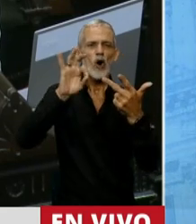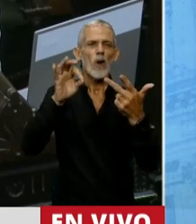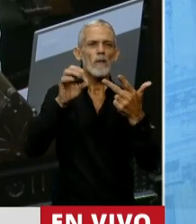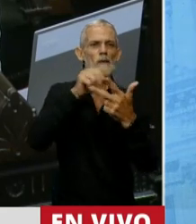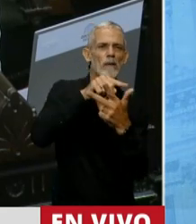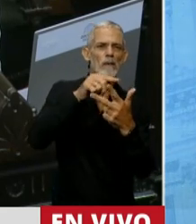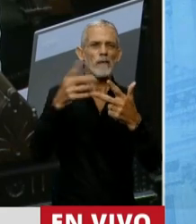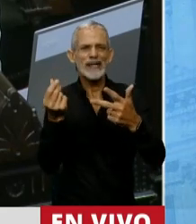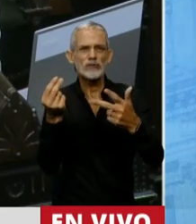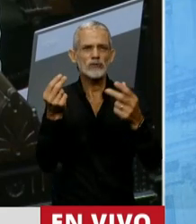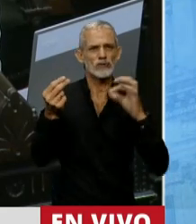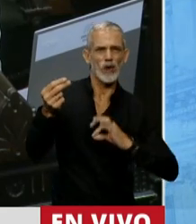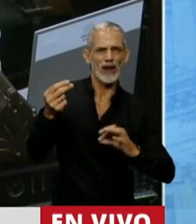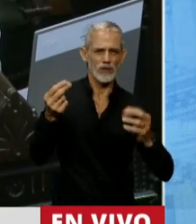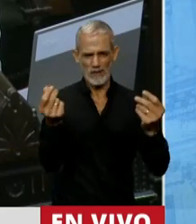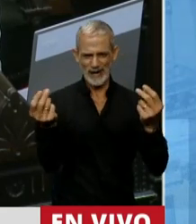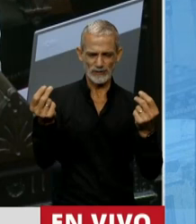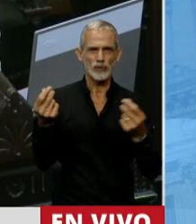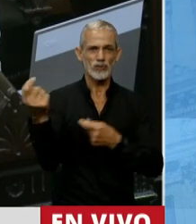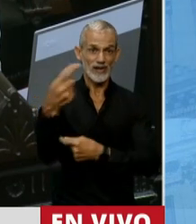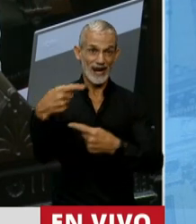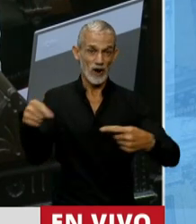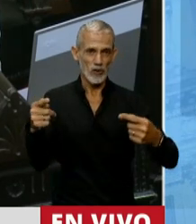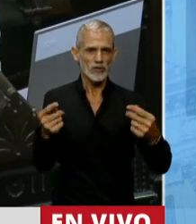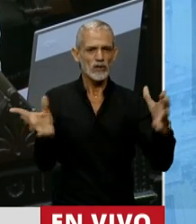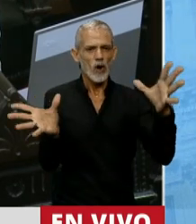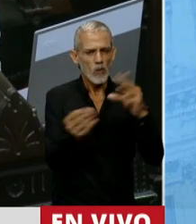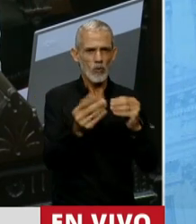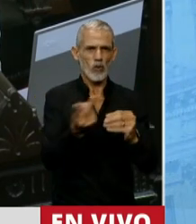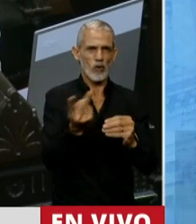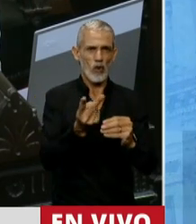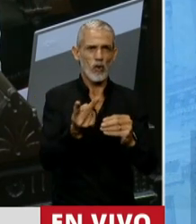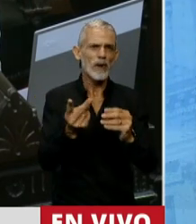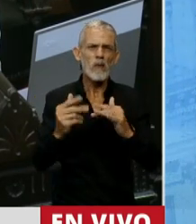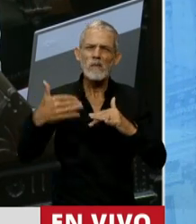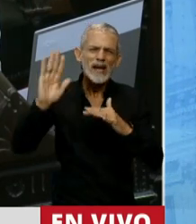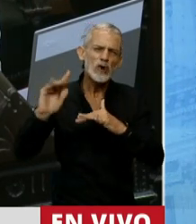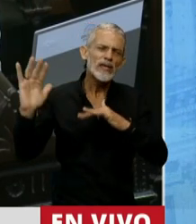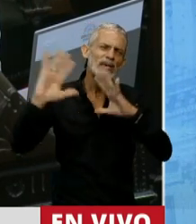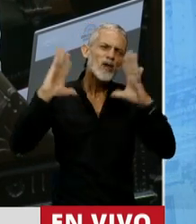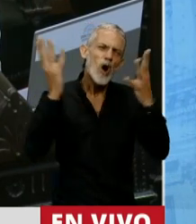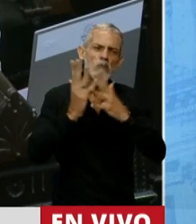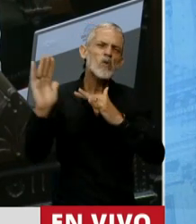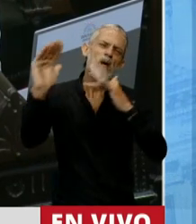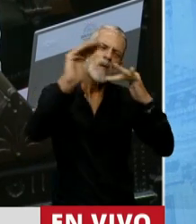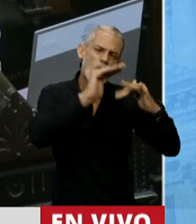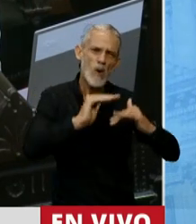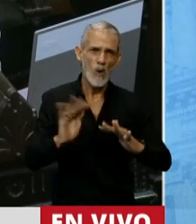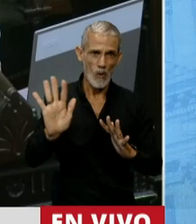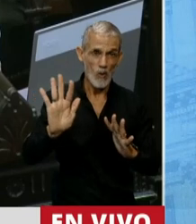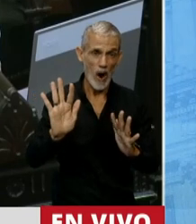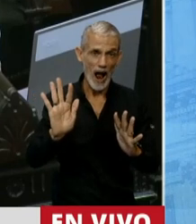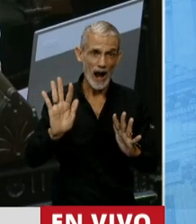precios y salarios. Hay algunas pocas excepciones que se escapan a esa fórmula, porque el mundo tiene claro que